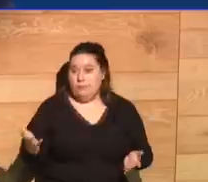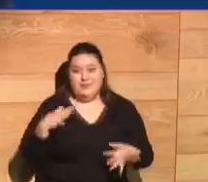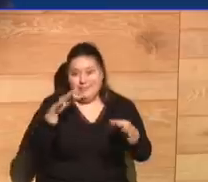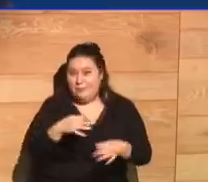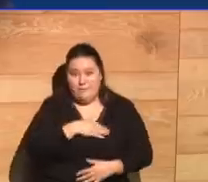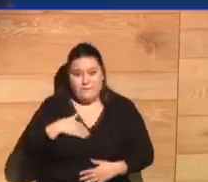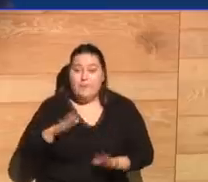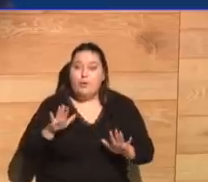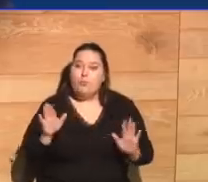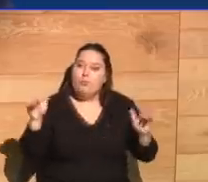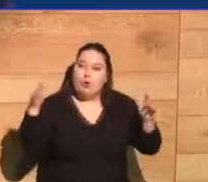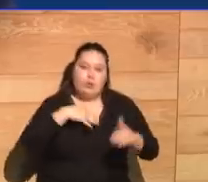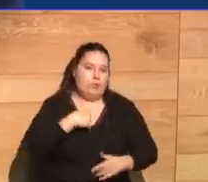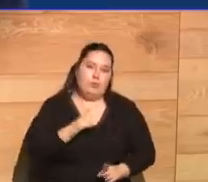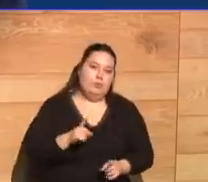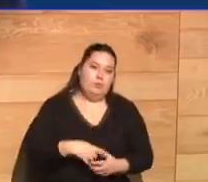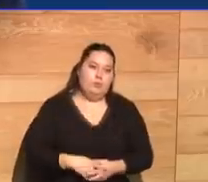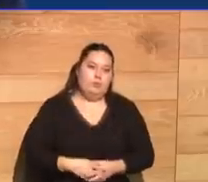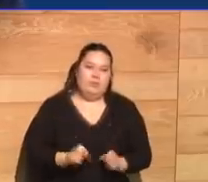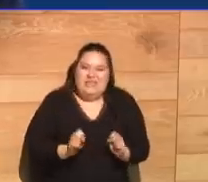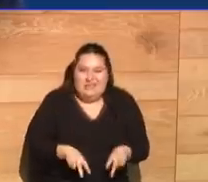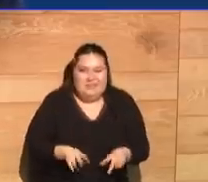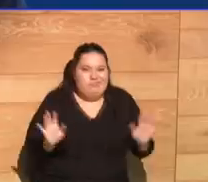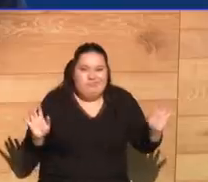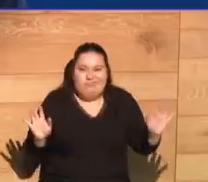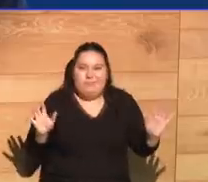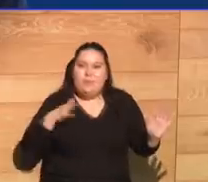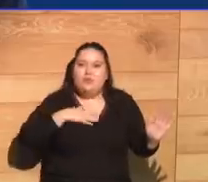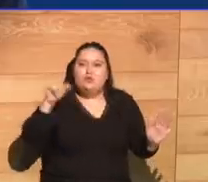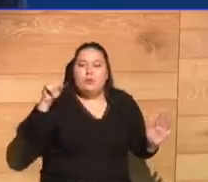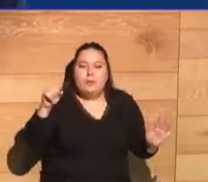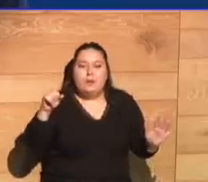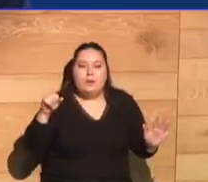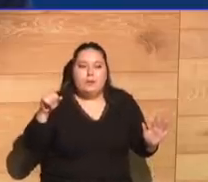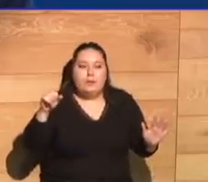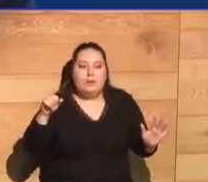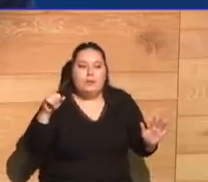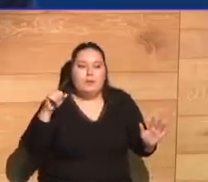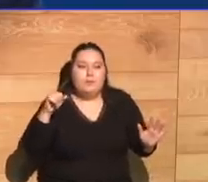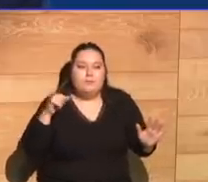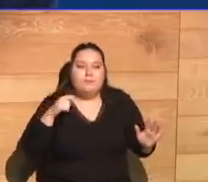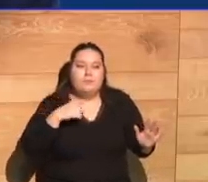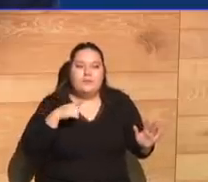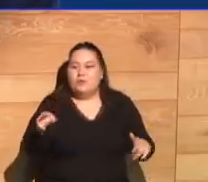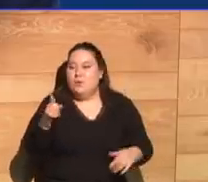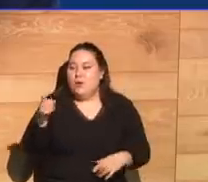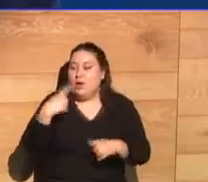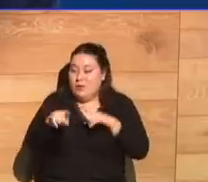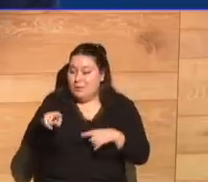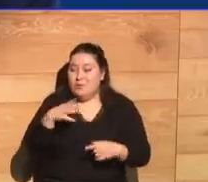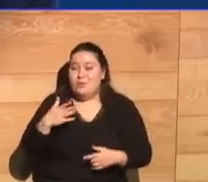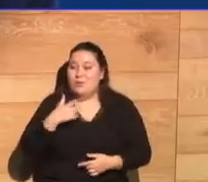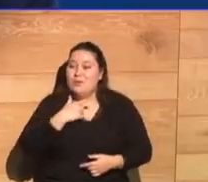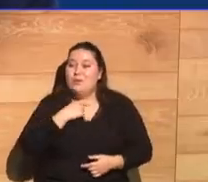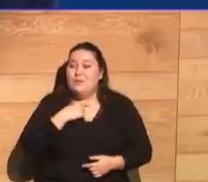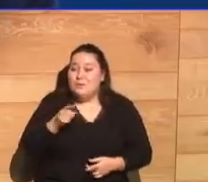Pero sin volar. No sé si va así, ¿eh? ¿Cómo sin volar? Sí, a mí me gusta Superman. A mí Superman, esto que tanto... pedestre. Esto que tanto os motiva a vosotros, que es que huele,